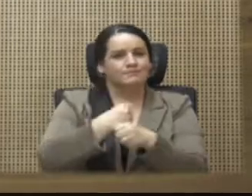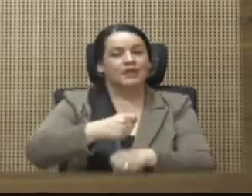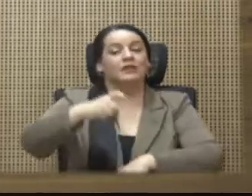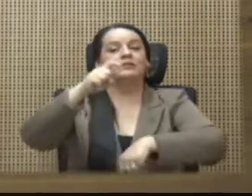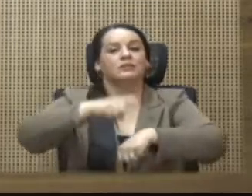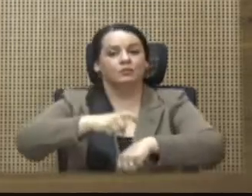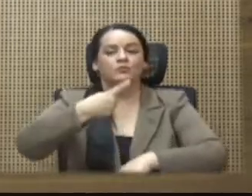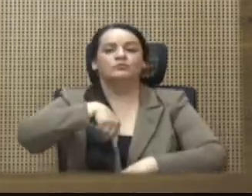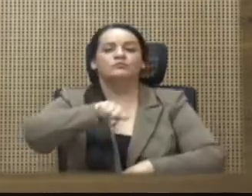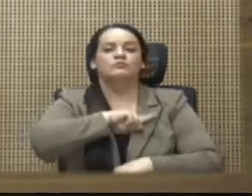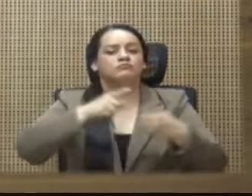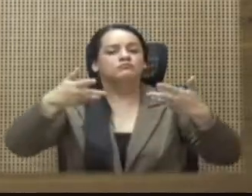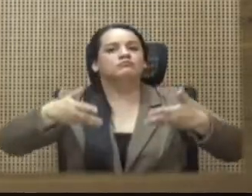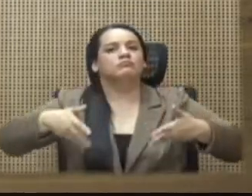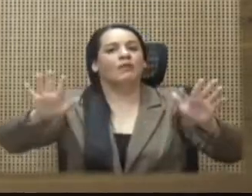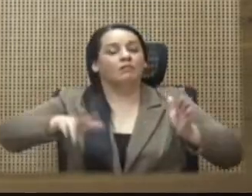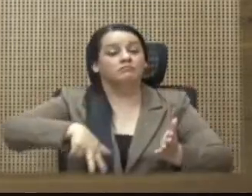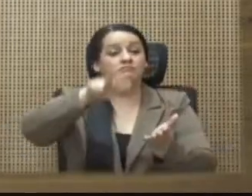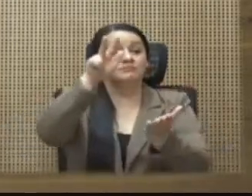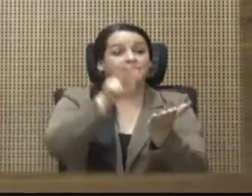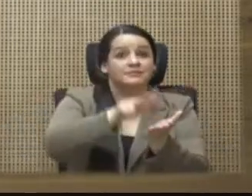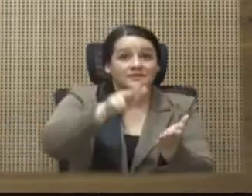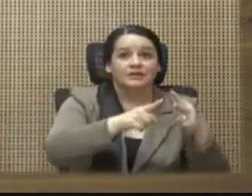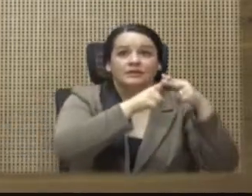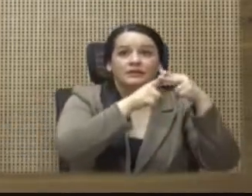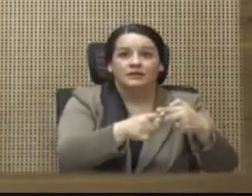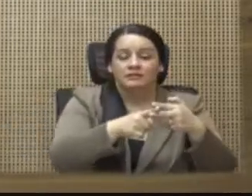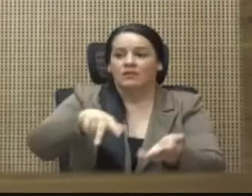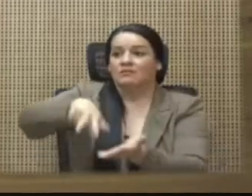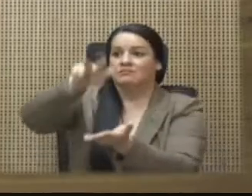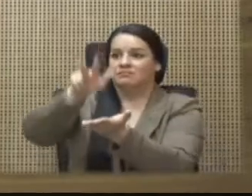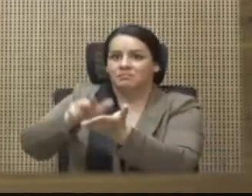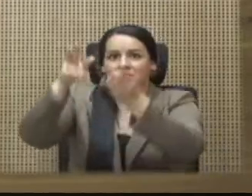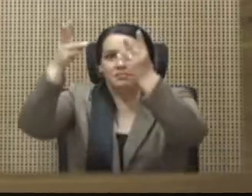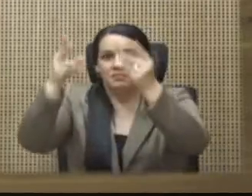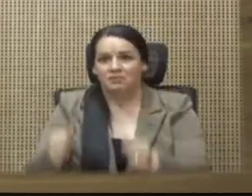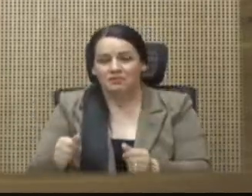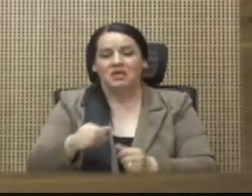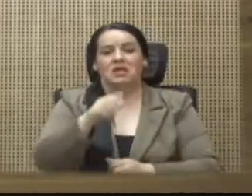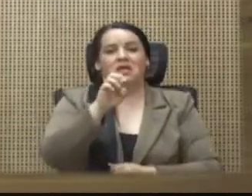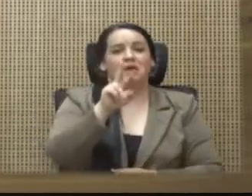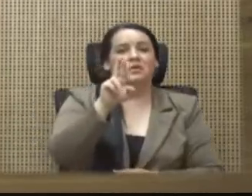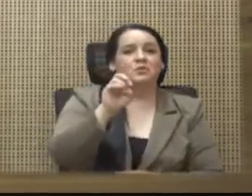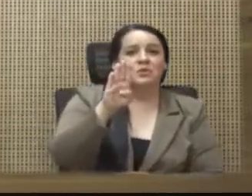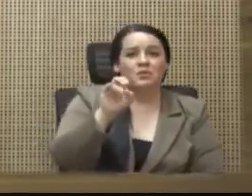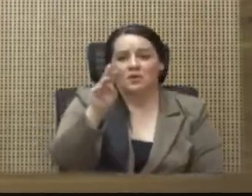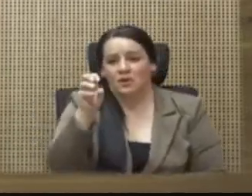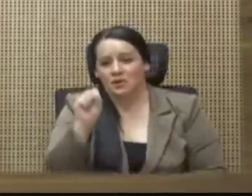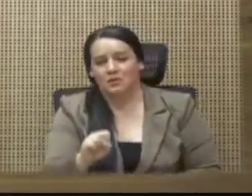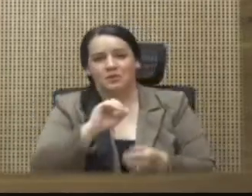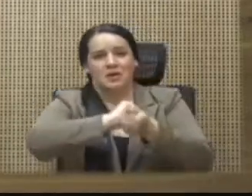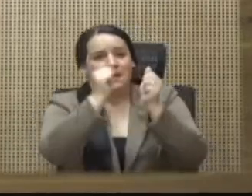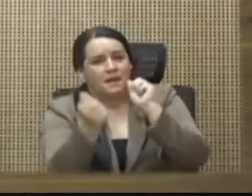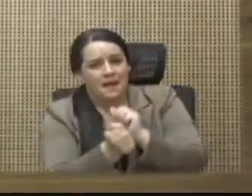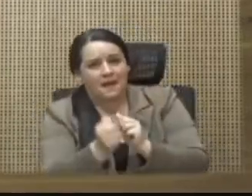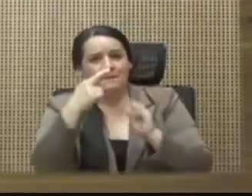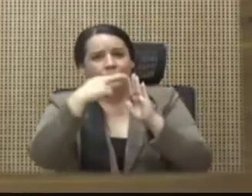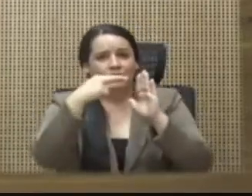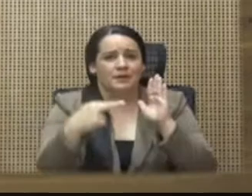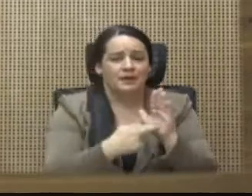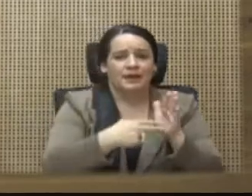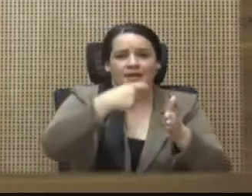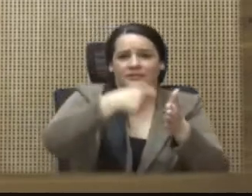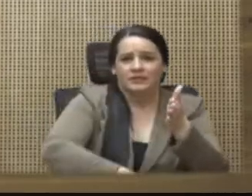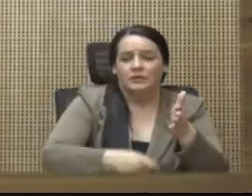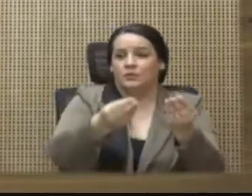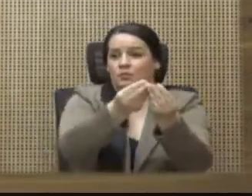hemos aprobado presupuestos, eurobonos, cambios en la regla fiscal. Muchos de los proyectos,